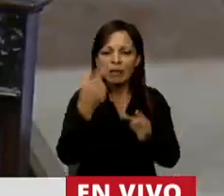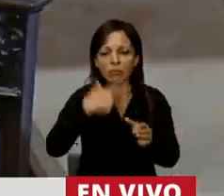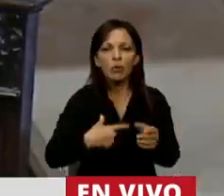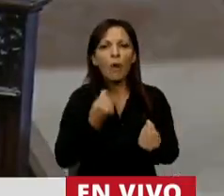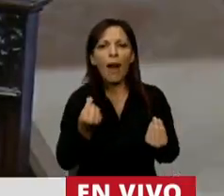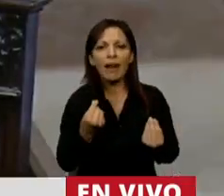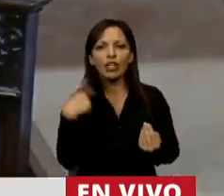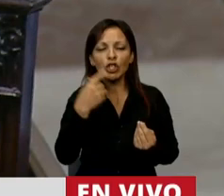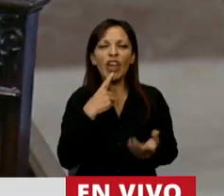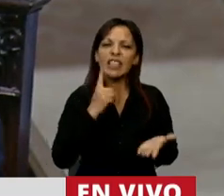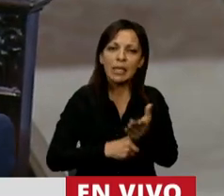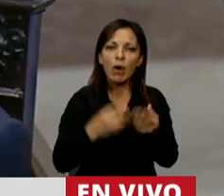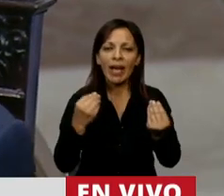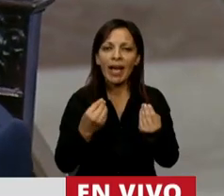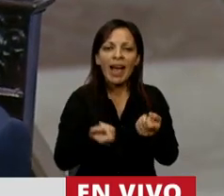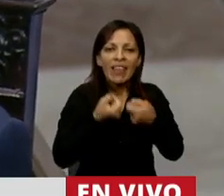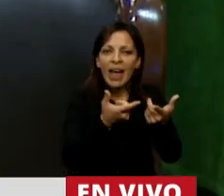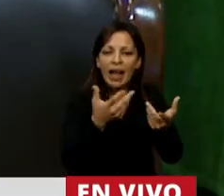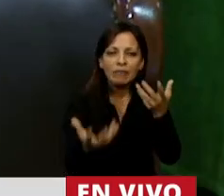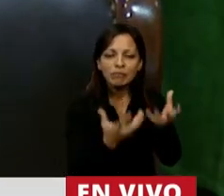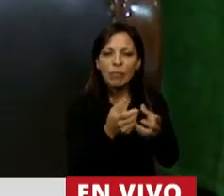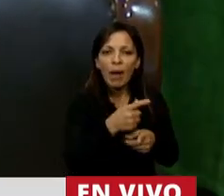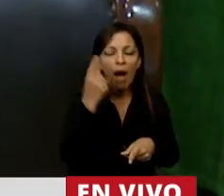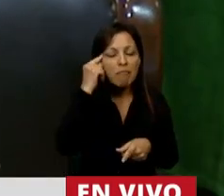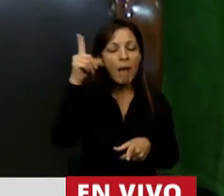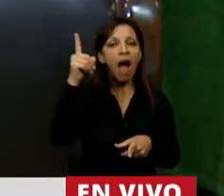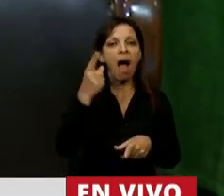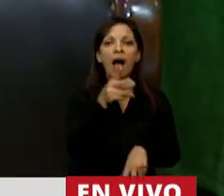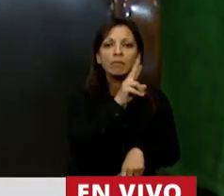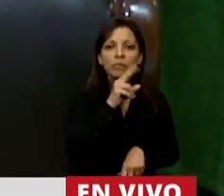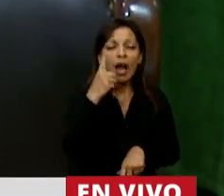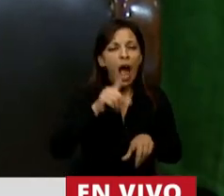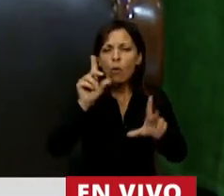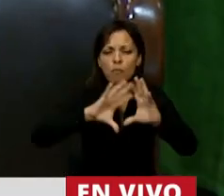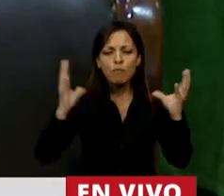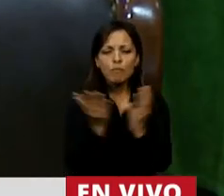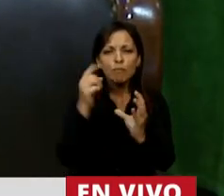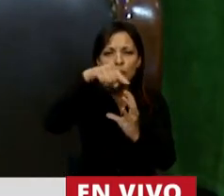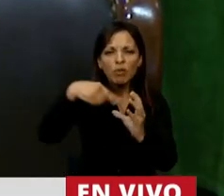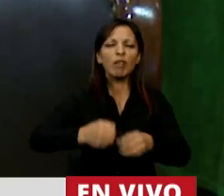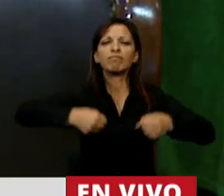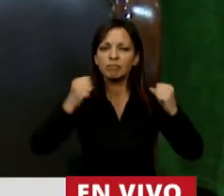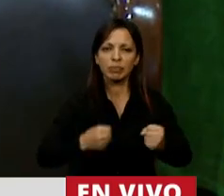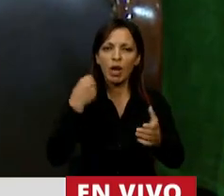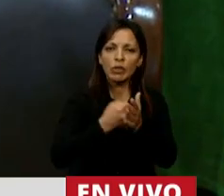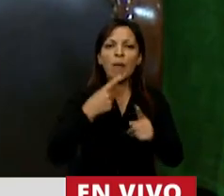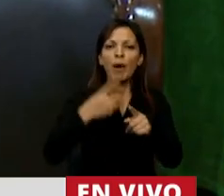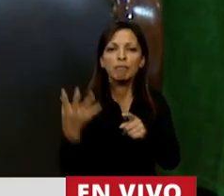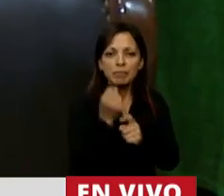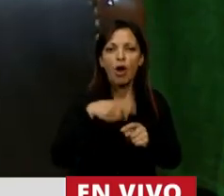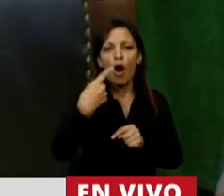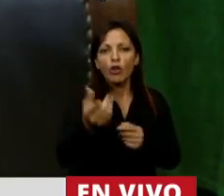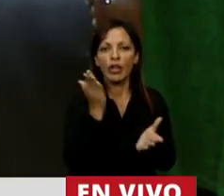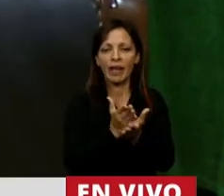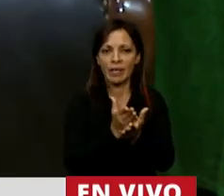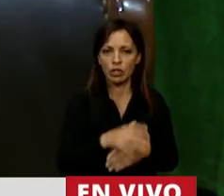elegimos, ser la chispa que encienda la antorcha de una piba que en algún futuro, en algún lugar del planeta, se plantea luchar por otro derecho. Por